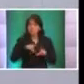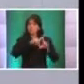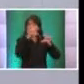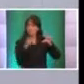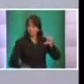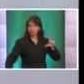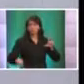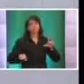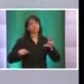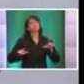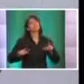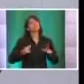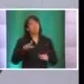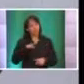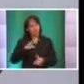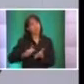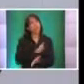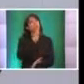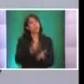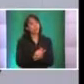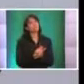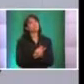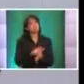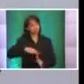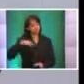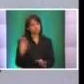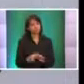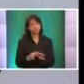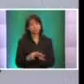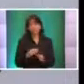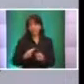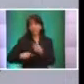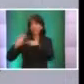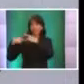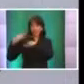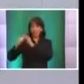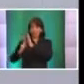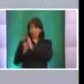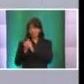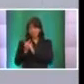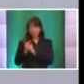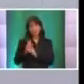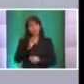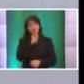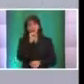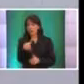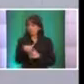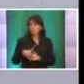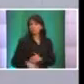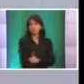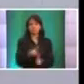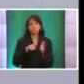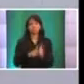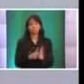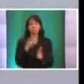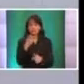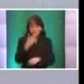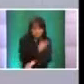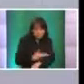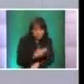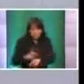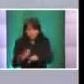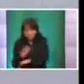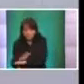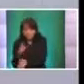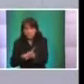ley. No habrá marcha atrás. A pesar de las dificultades, la reforma educativa llegará